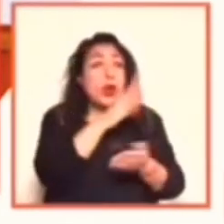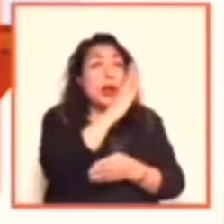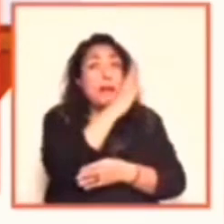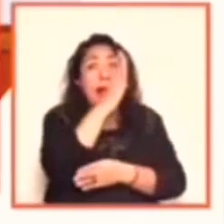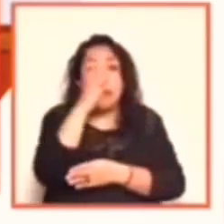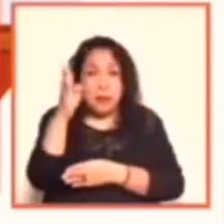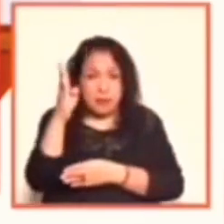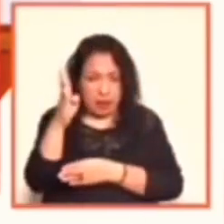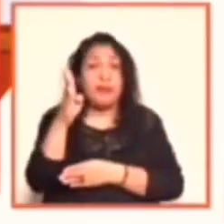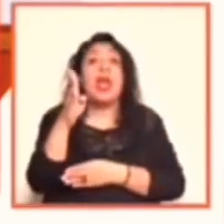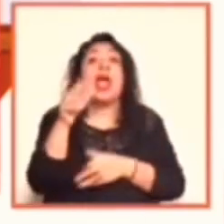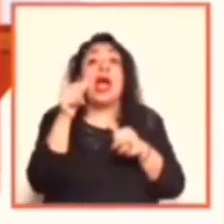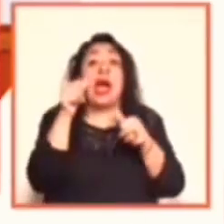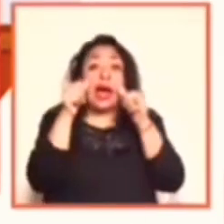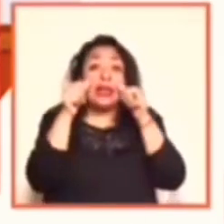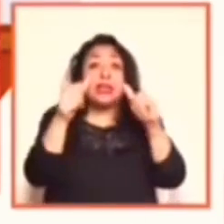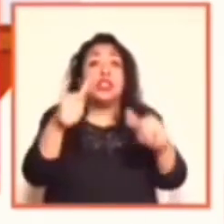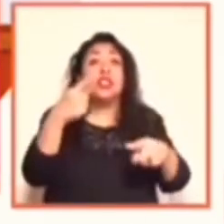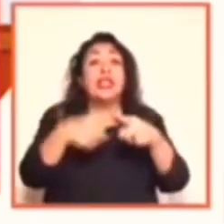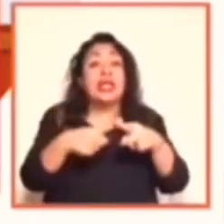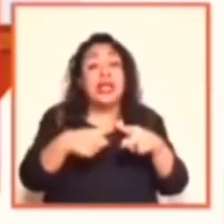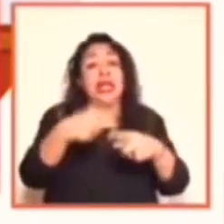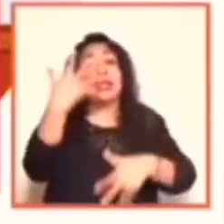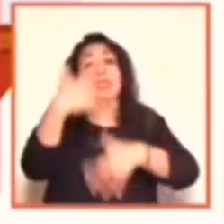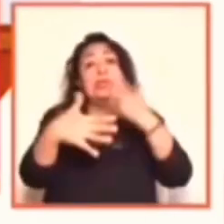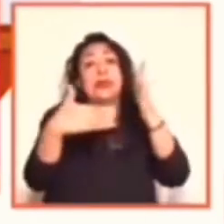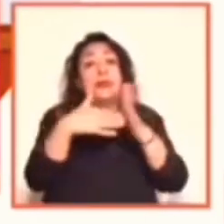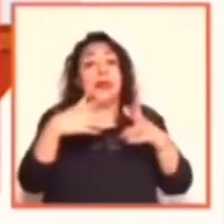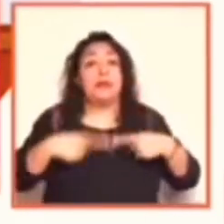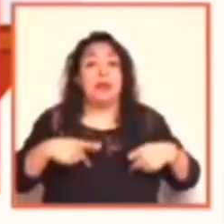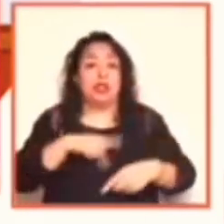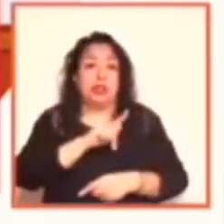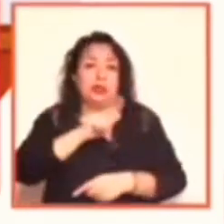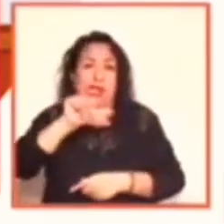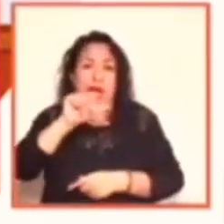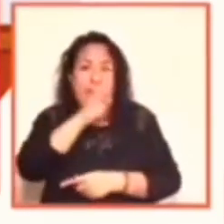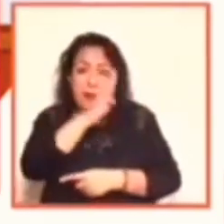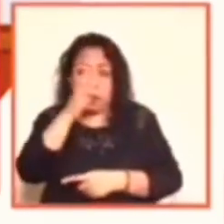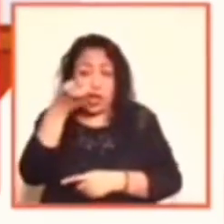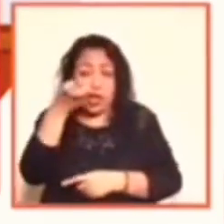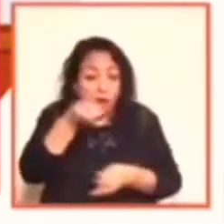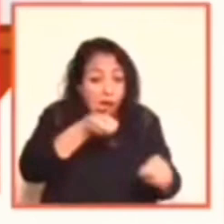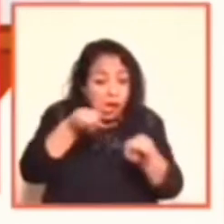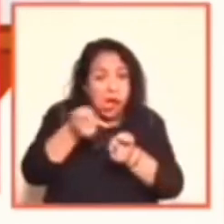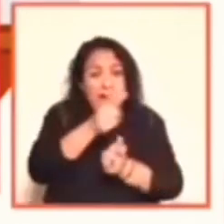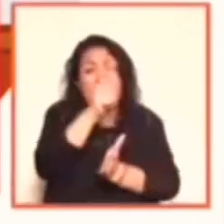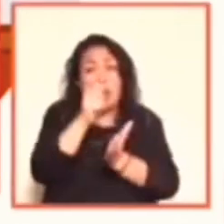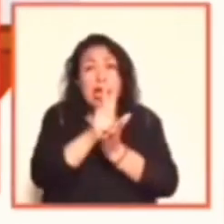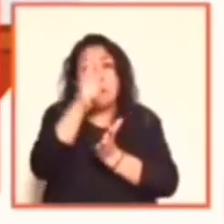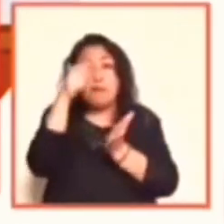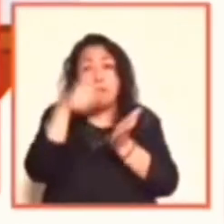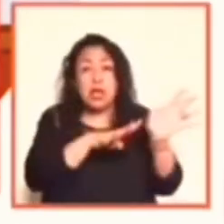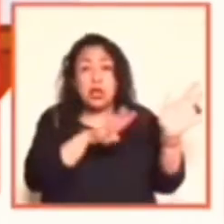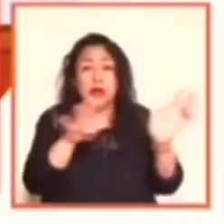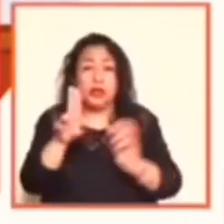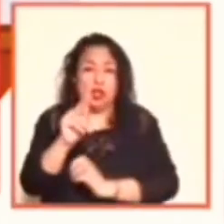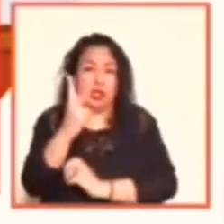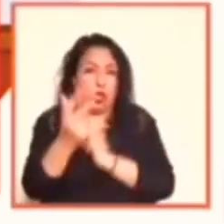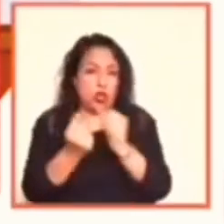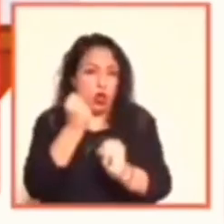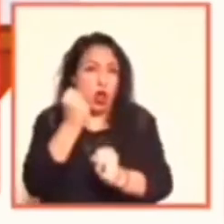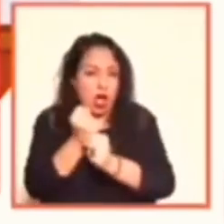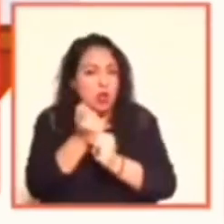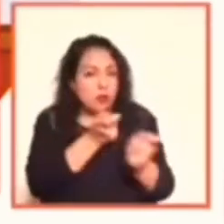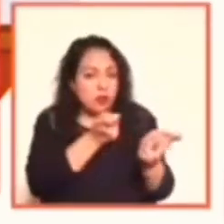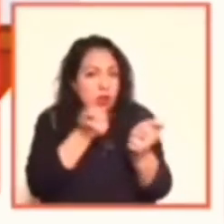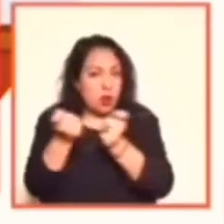son atendidas por 15.000 bibliotecarios. Estos espacios son normados por una ley de 1988.